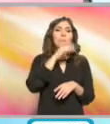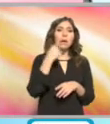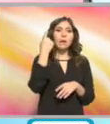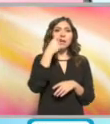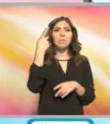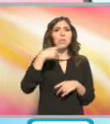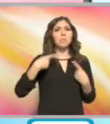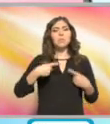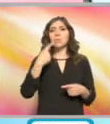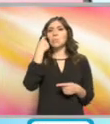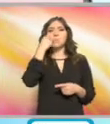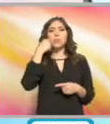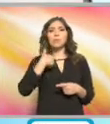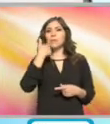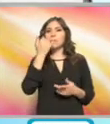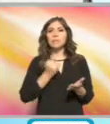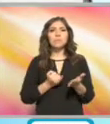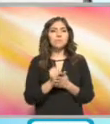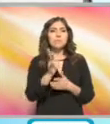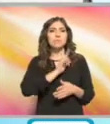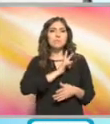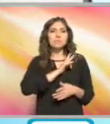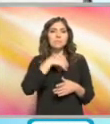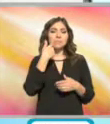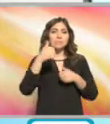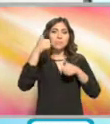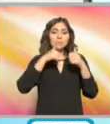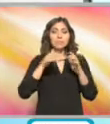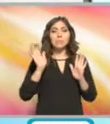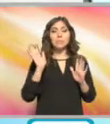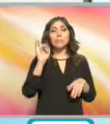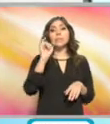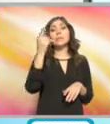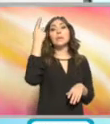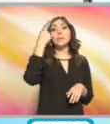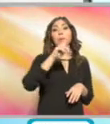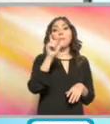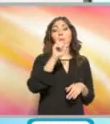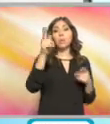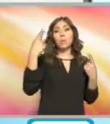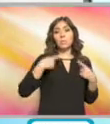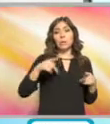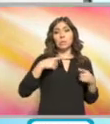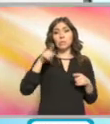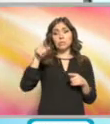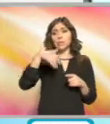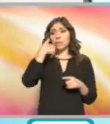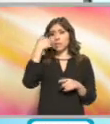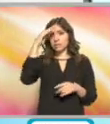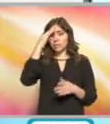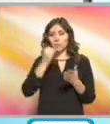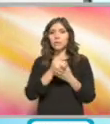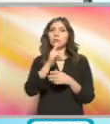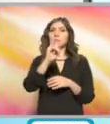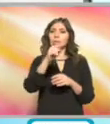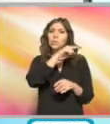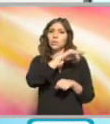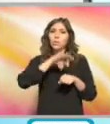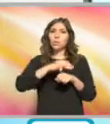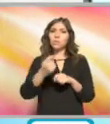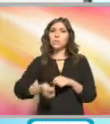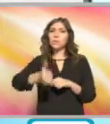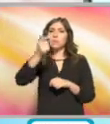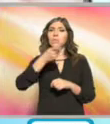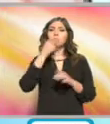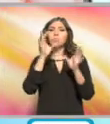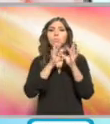decide cosas, ¿no? Sí, sí. Sí, por supuesto, pero aún así, aunque el paciente decida, sí tenemos que ofrecerle el mejor resultado. Sin